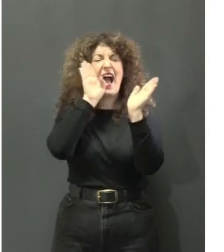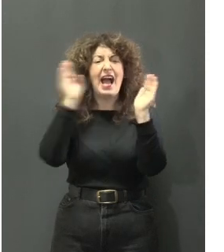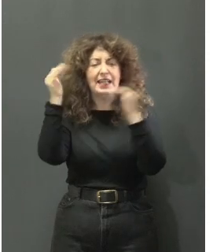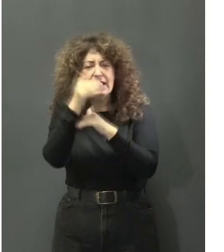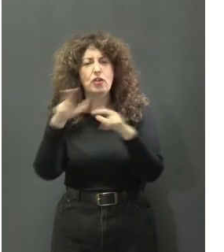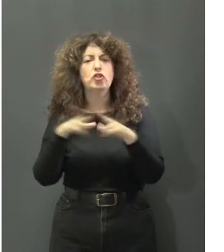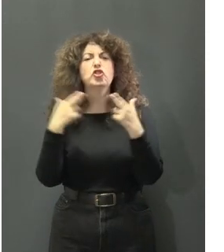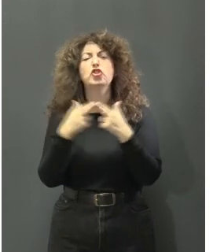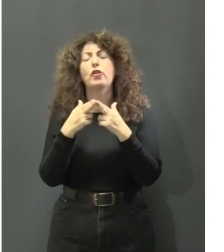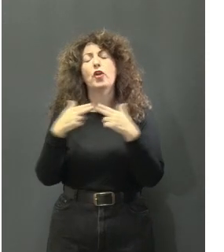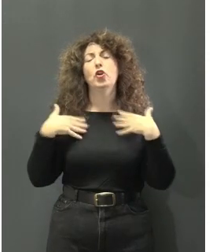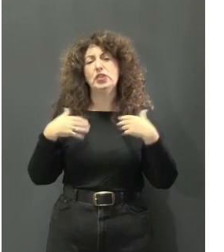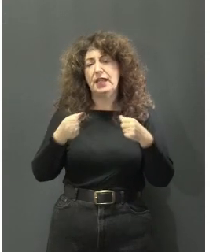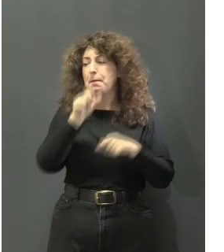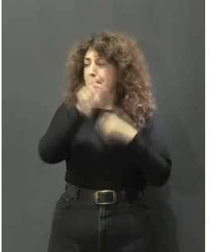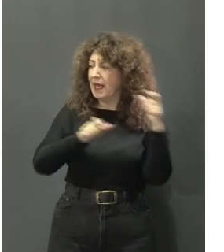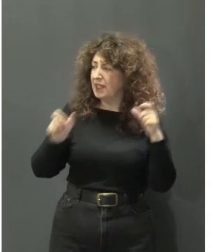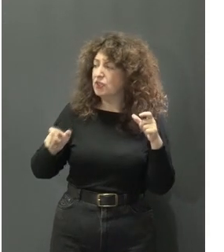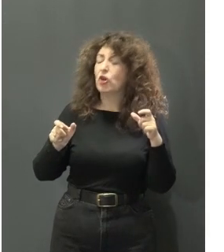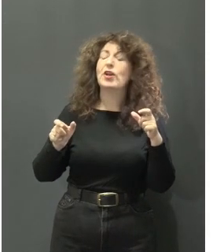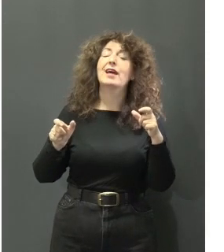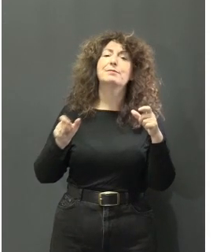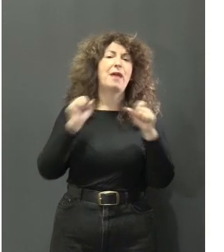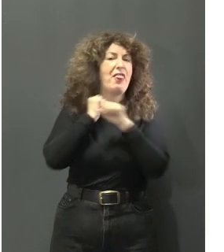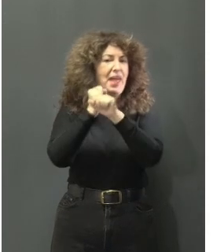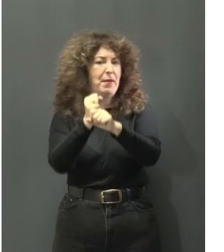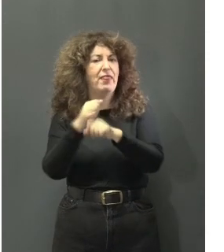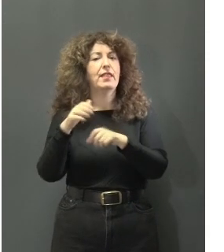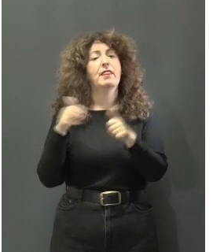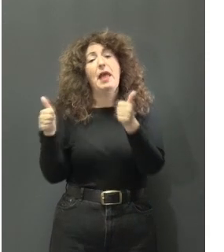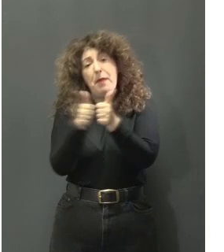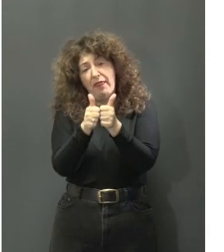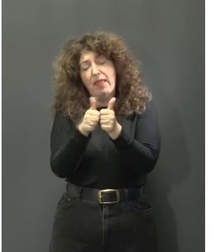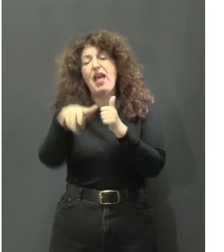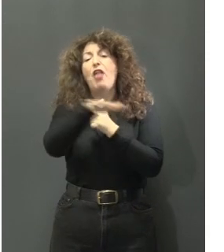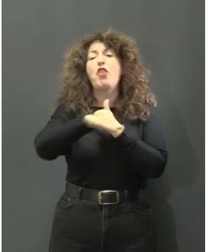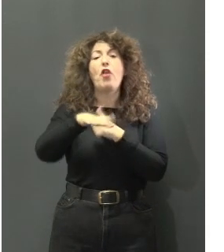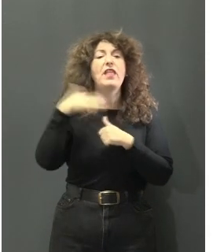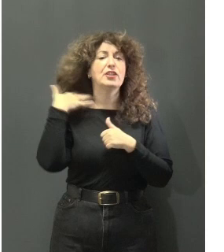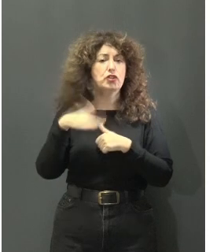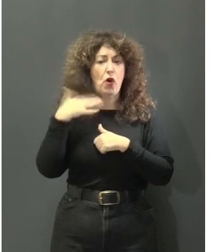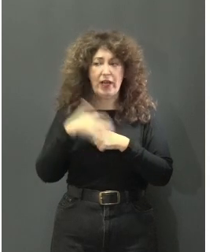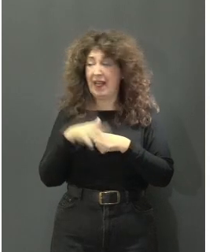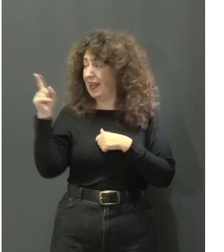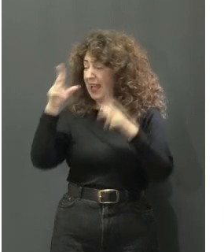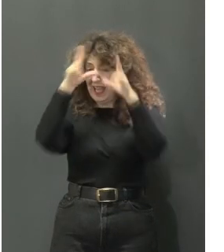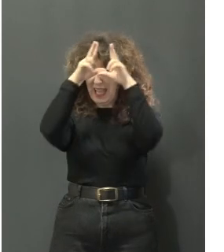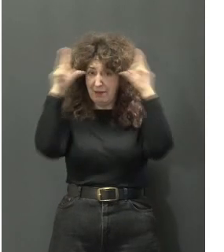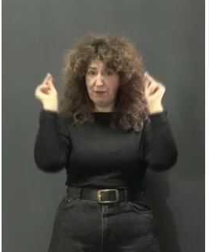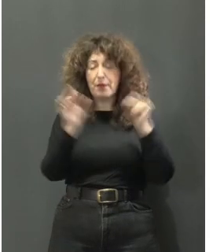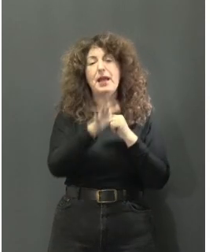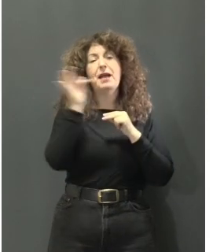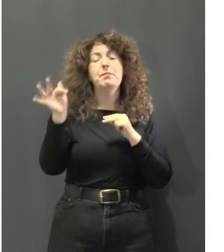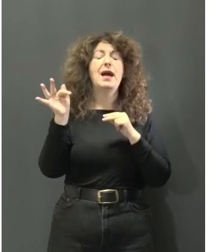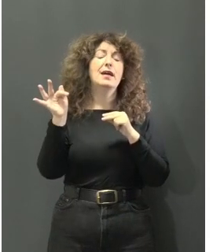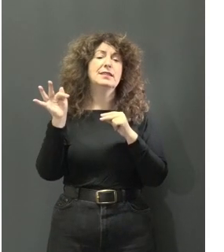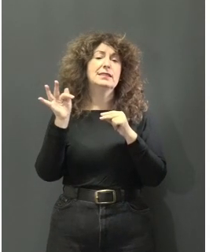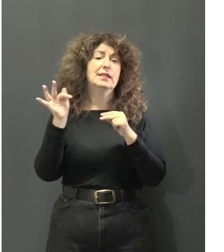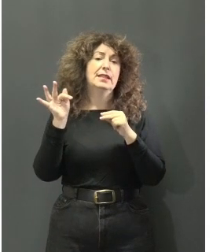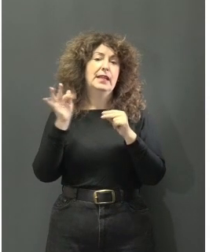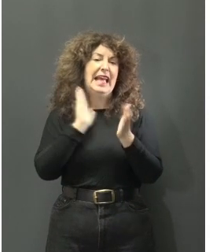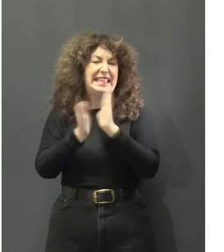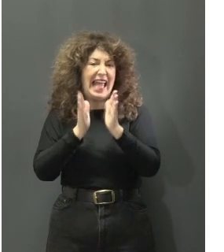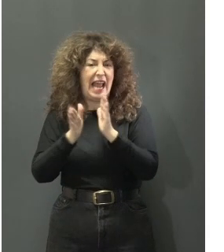en Situación de Dependencia, que está ubicado en Soria. Es enfermera y terapeuta ocupacional